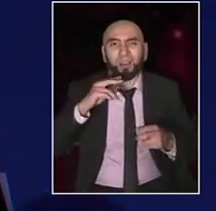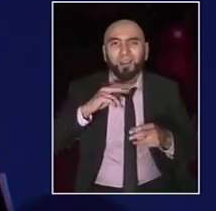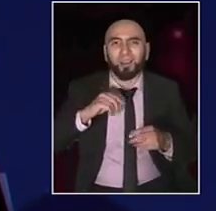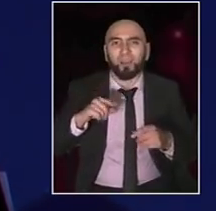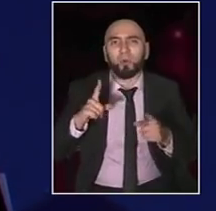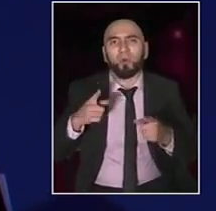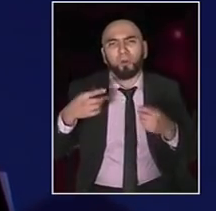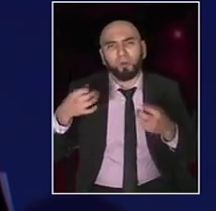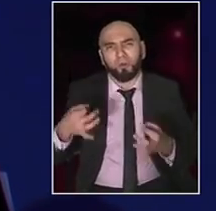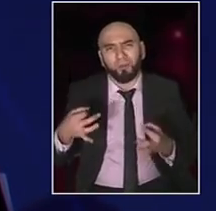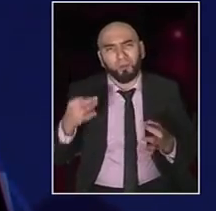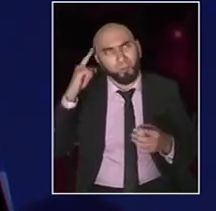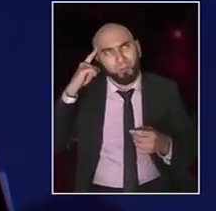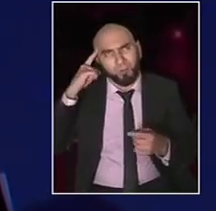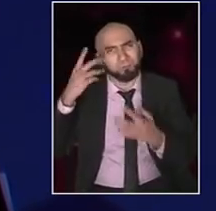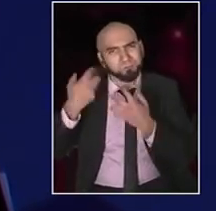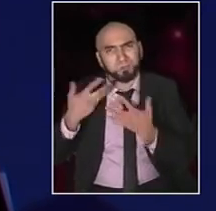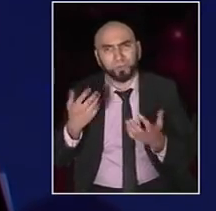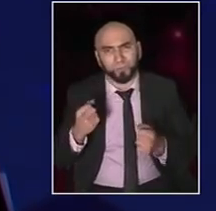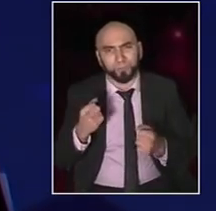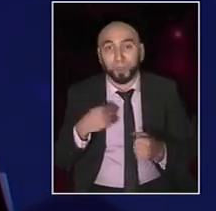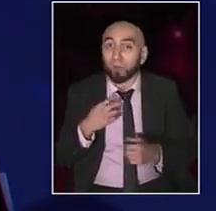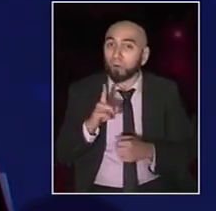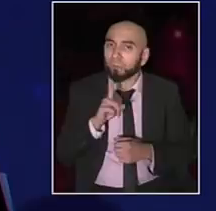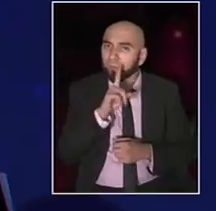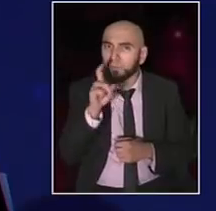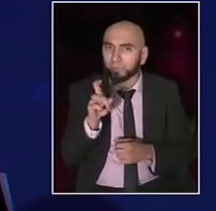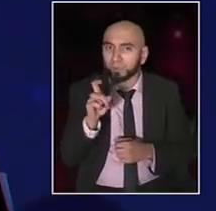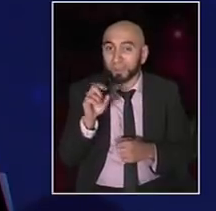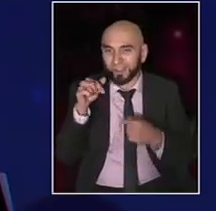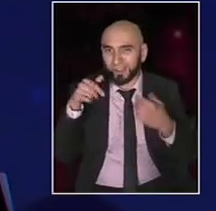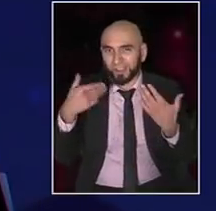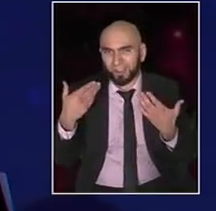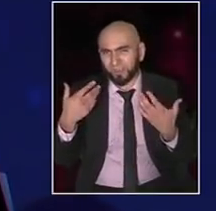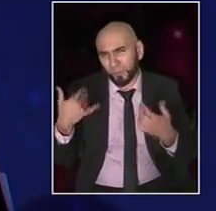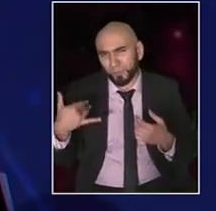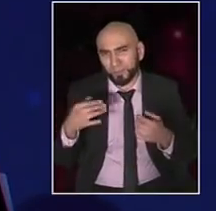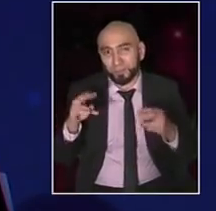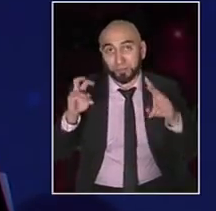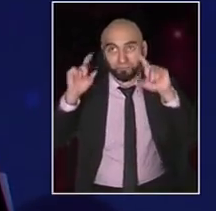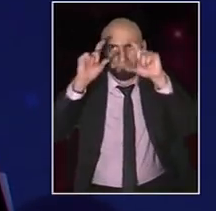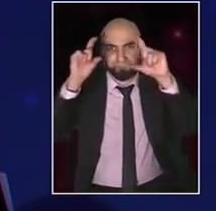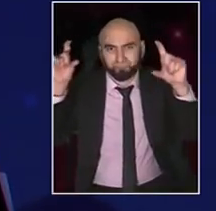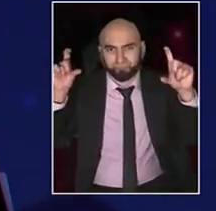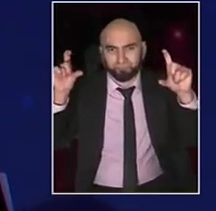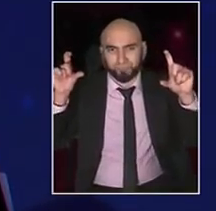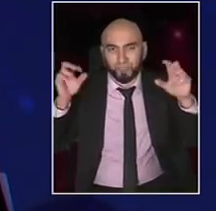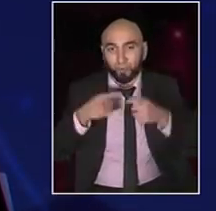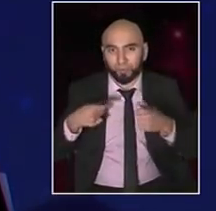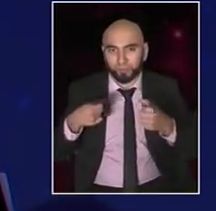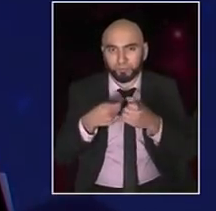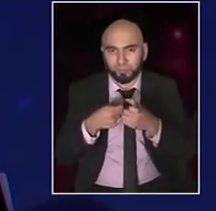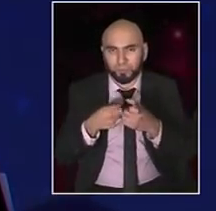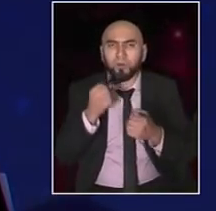sentido, parece esencial la pregunta de esta octava versión del Congreso Futuro. ¿Qué especie queremos